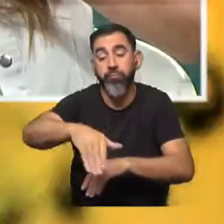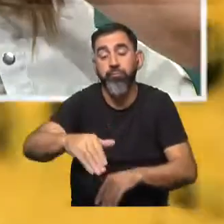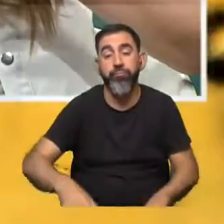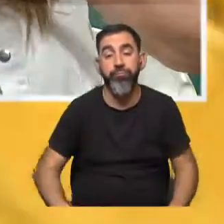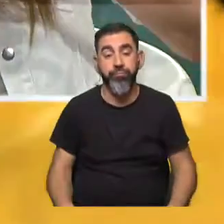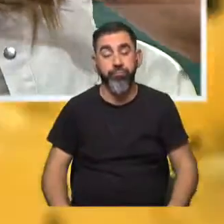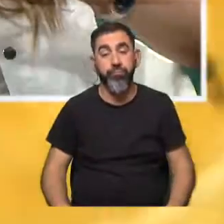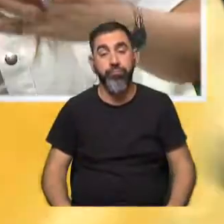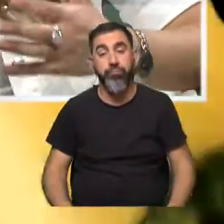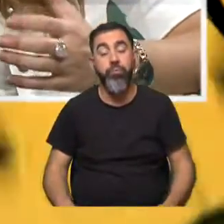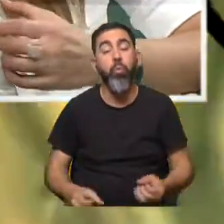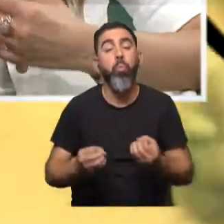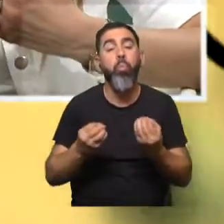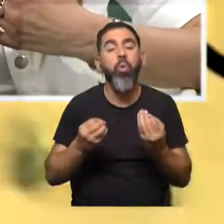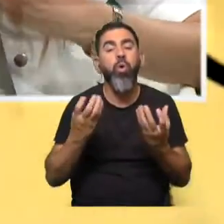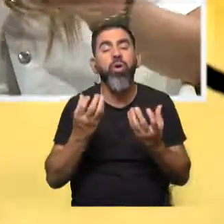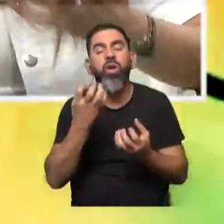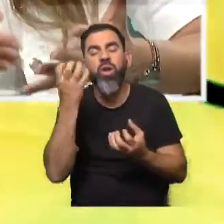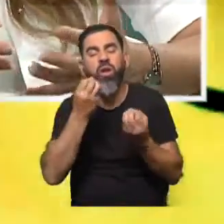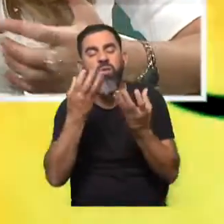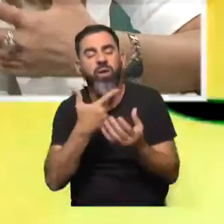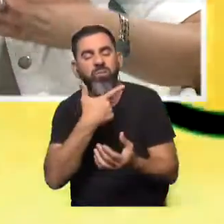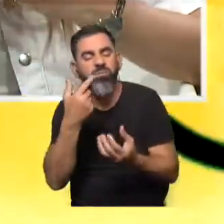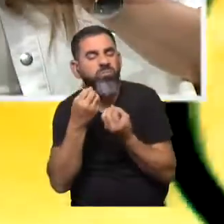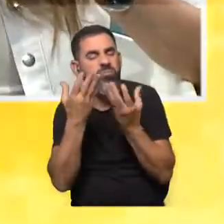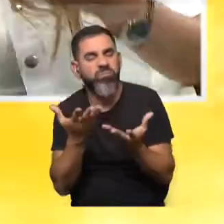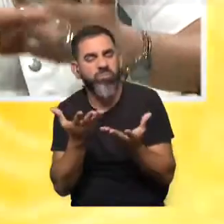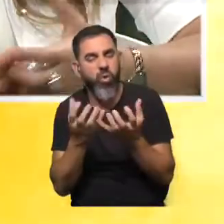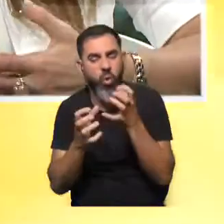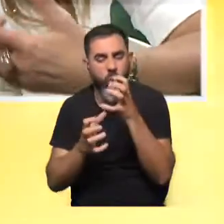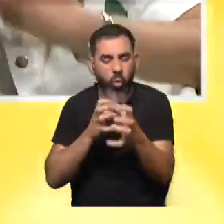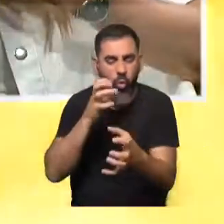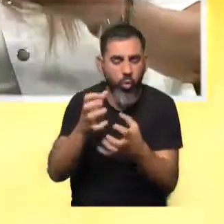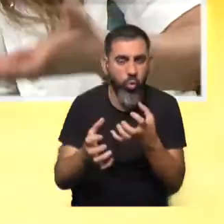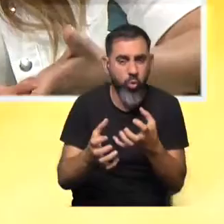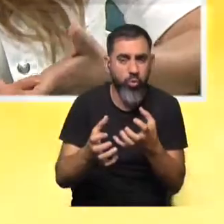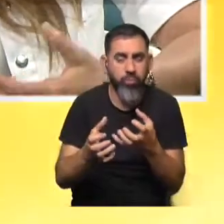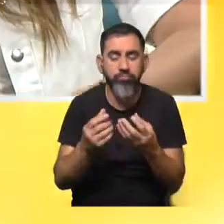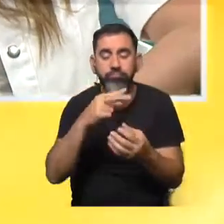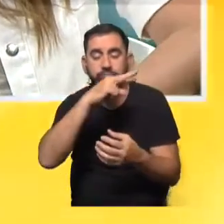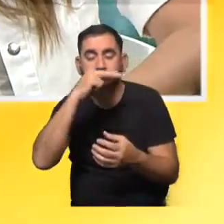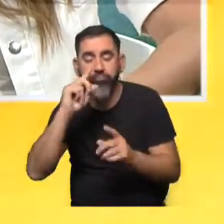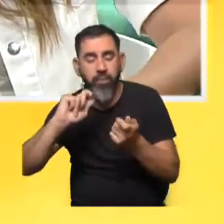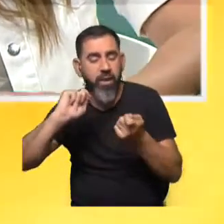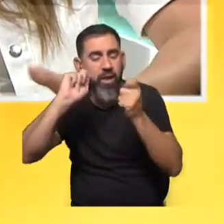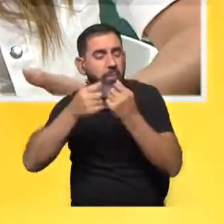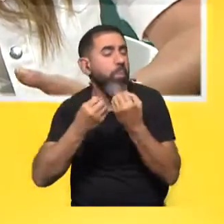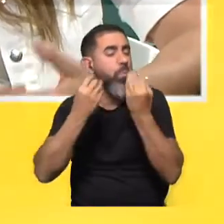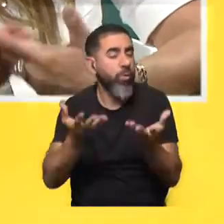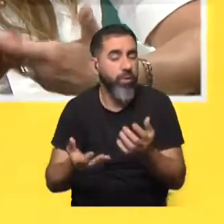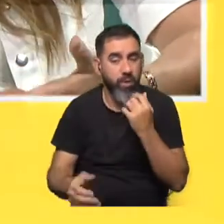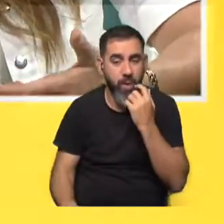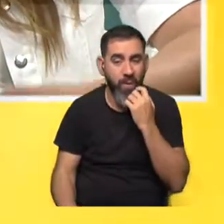sea, ¿por qué se da el deterioro a nivel del sabor, a nivel del color si lo hubiera, a nivel de los aromas? Un poco el estudio de